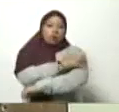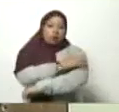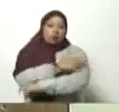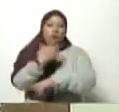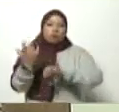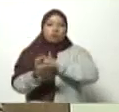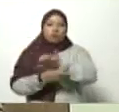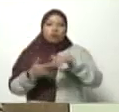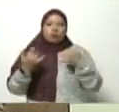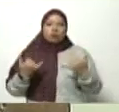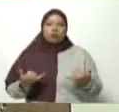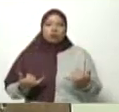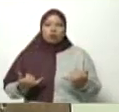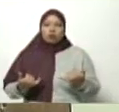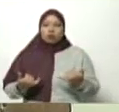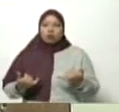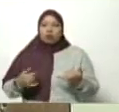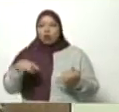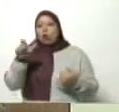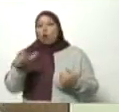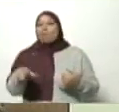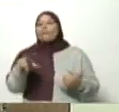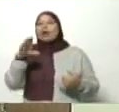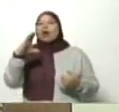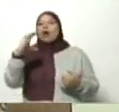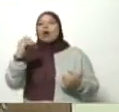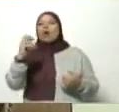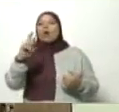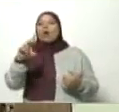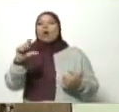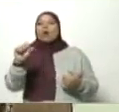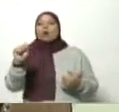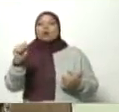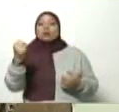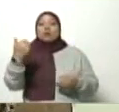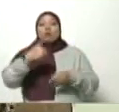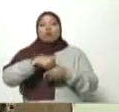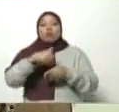Y hasta Carlos Ocariz sacó un partido para lanzarse.